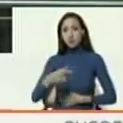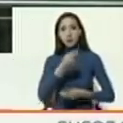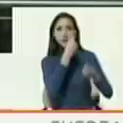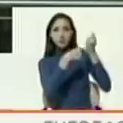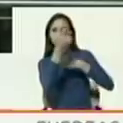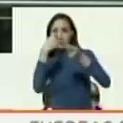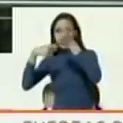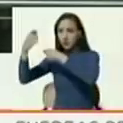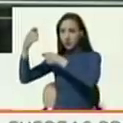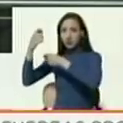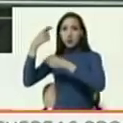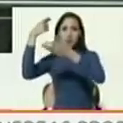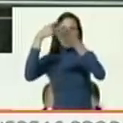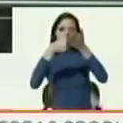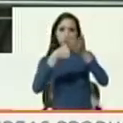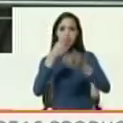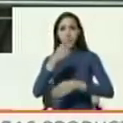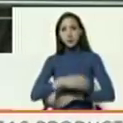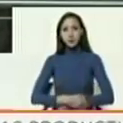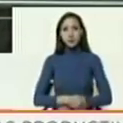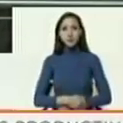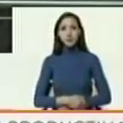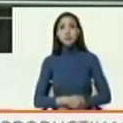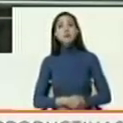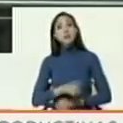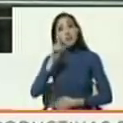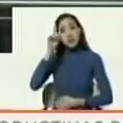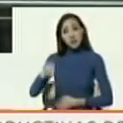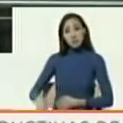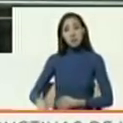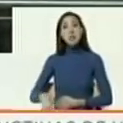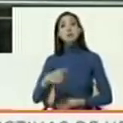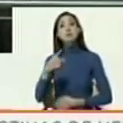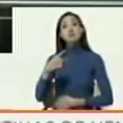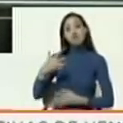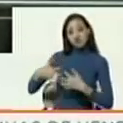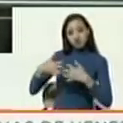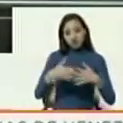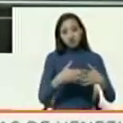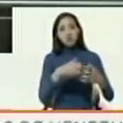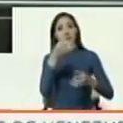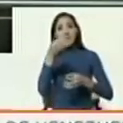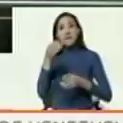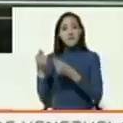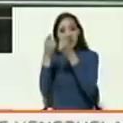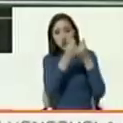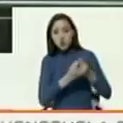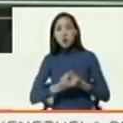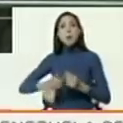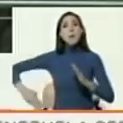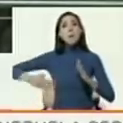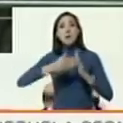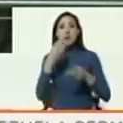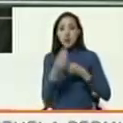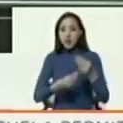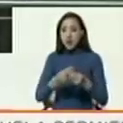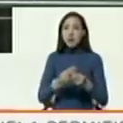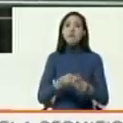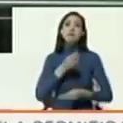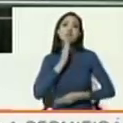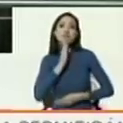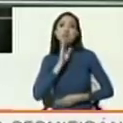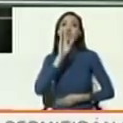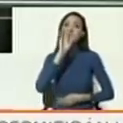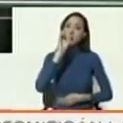inversiones extranjeras. Impacta igualmente el sector financiero a través del hostigamiento y la amenaza a entidades financieras